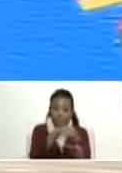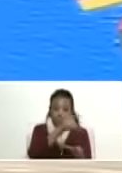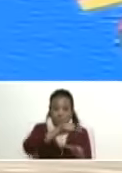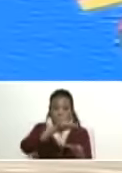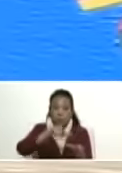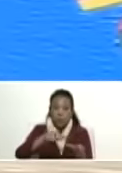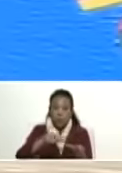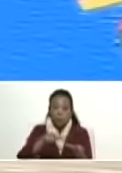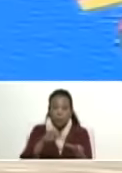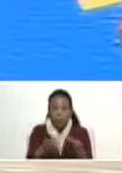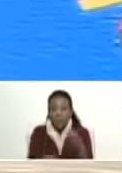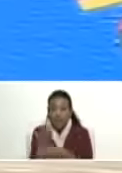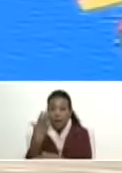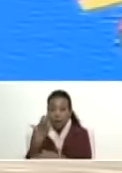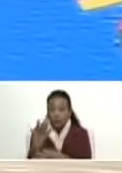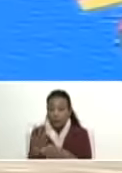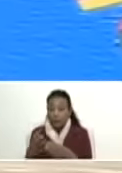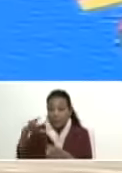del territorio, del Estado,